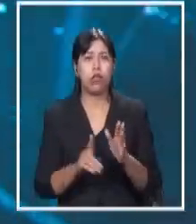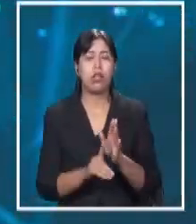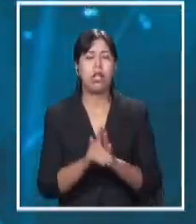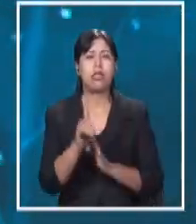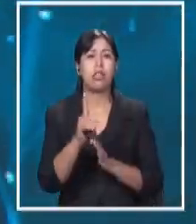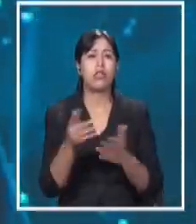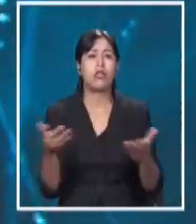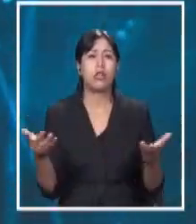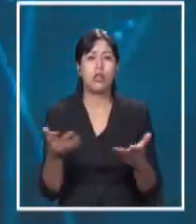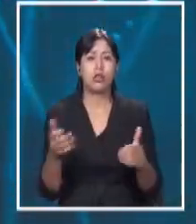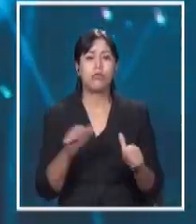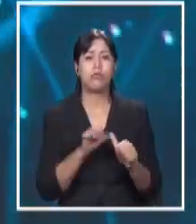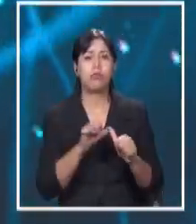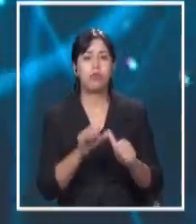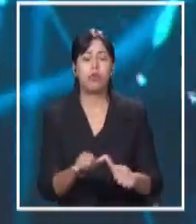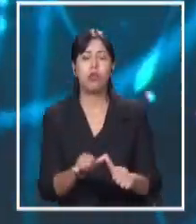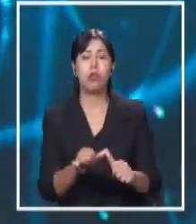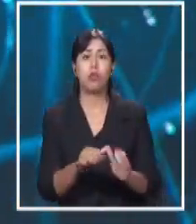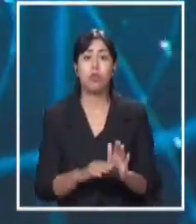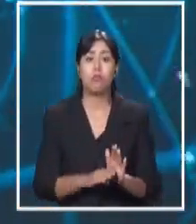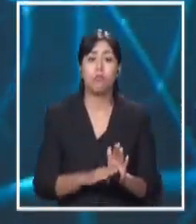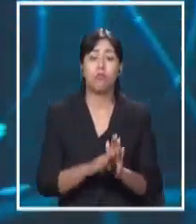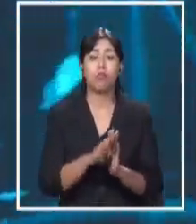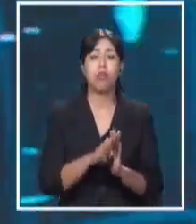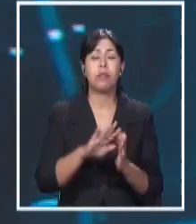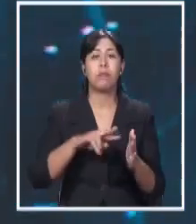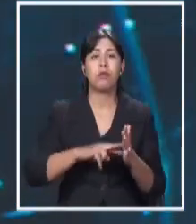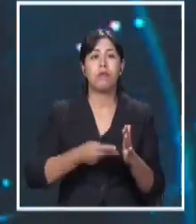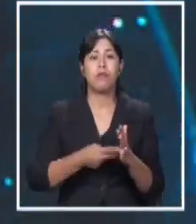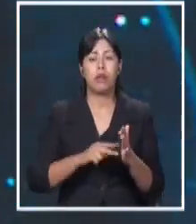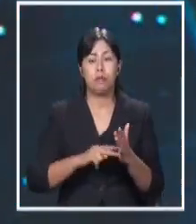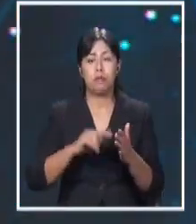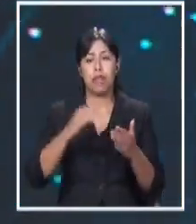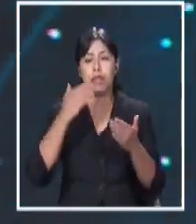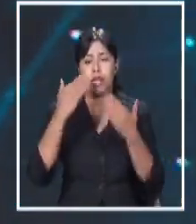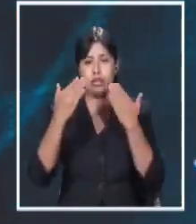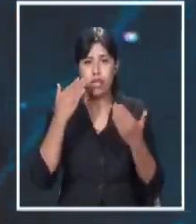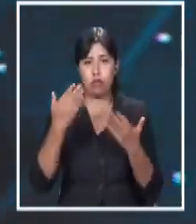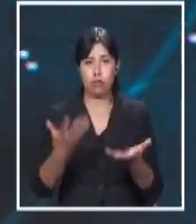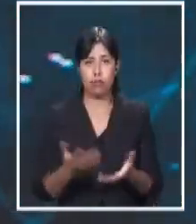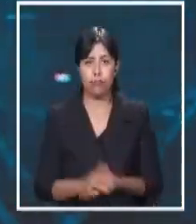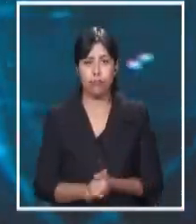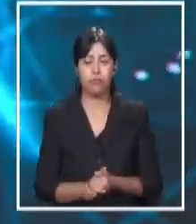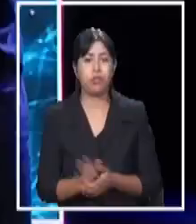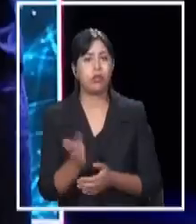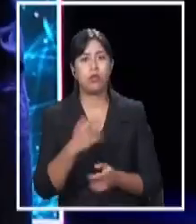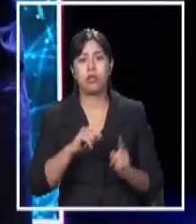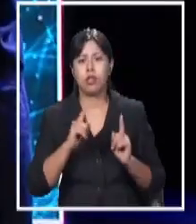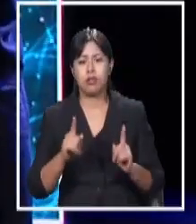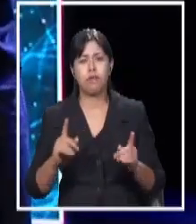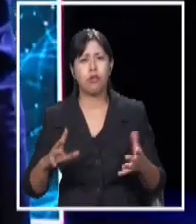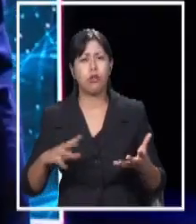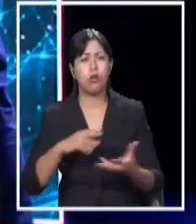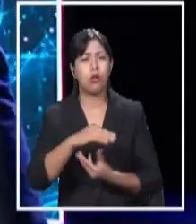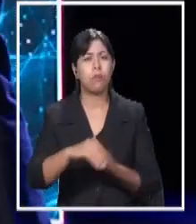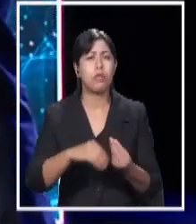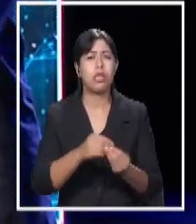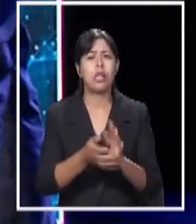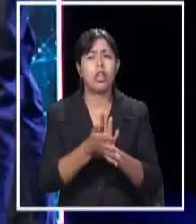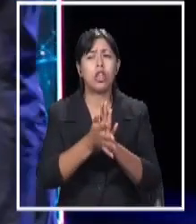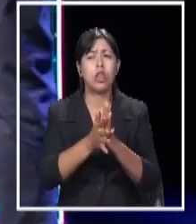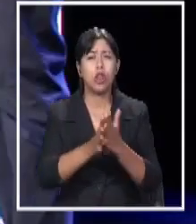desarrollan, mantienen o intensifican problemas de salud mental. Entonces tenemos que poder combinar todo lo que hemos